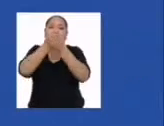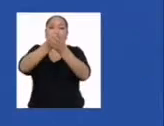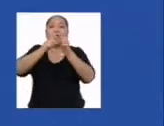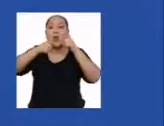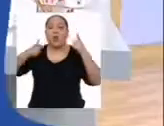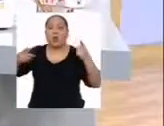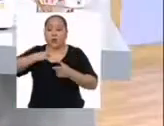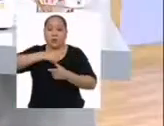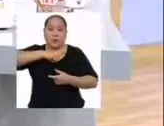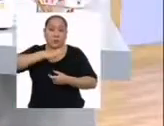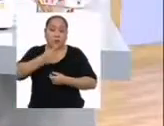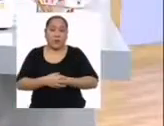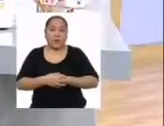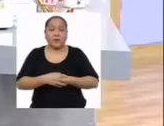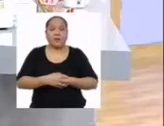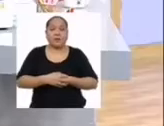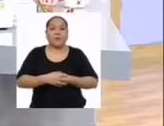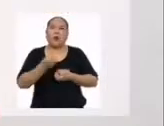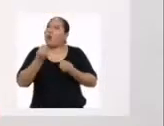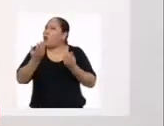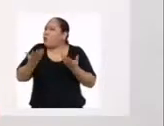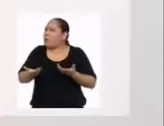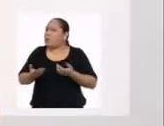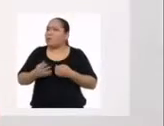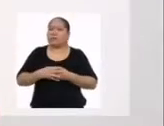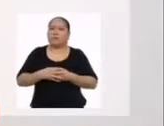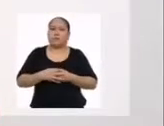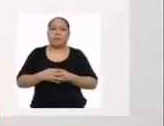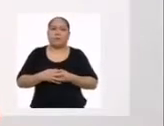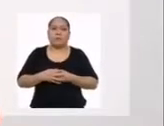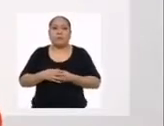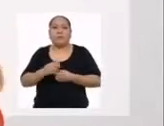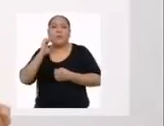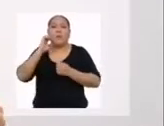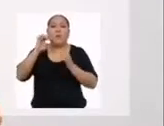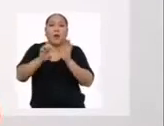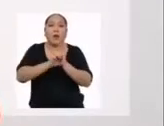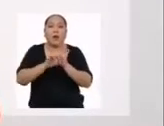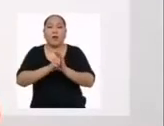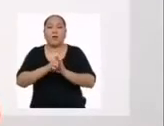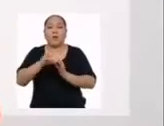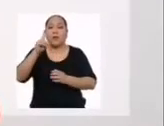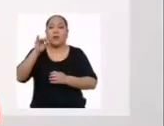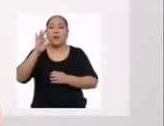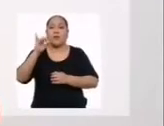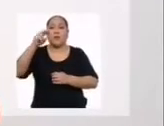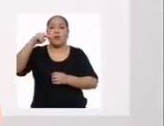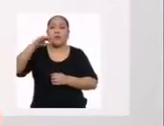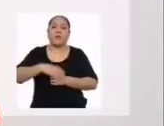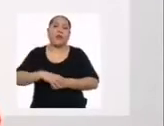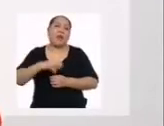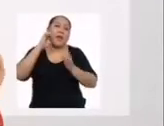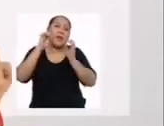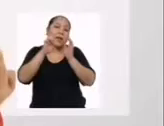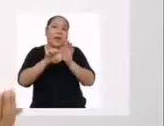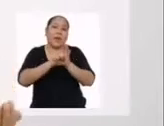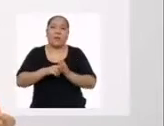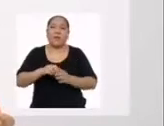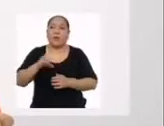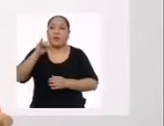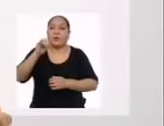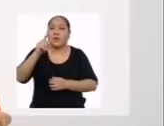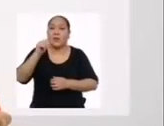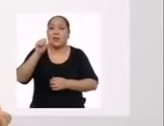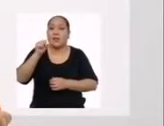formales. ¿Cómo cuáles? Por ejemplo, las definiciones, los ejemplos, las citas de fuentes